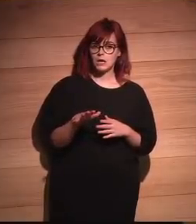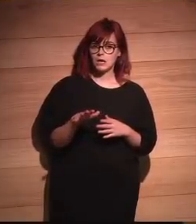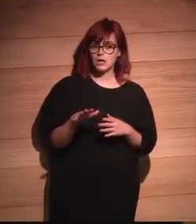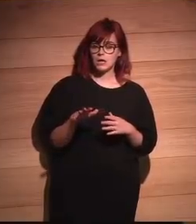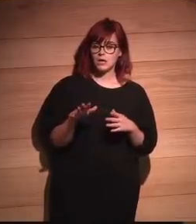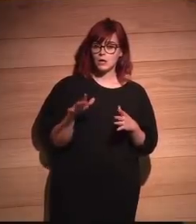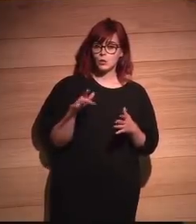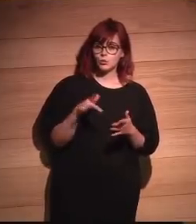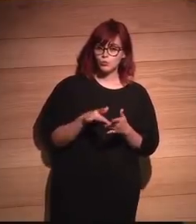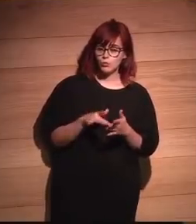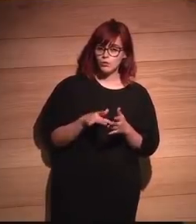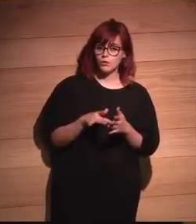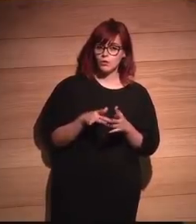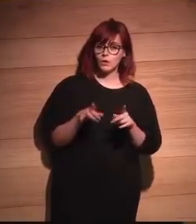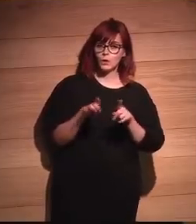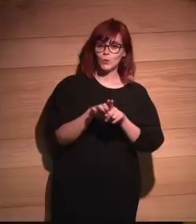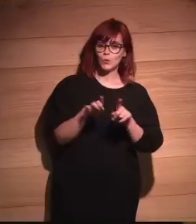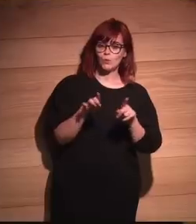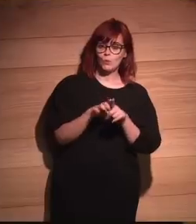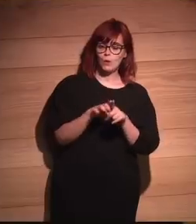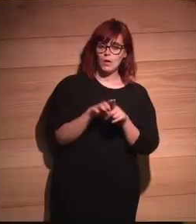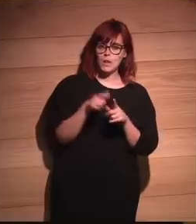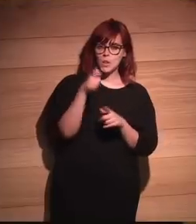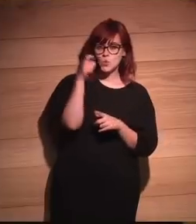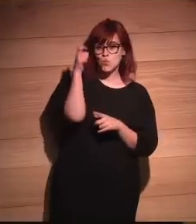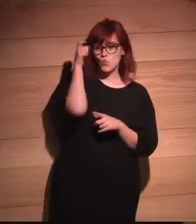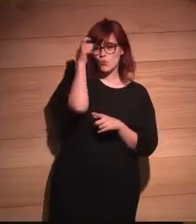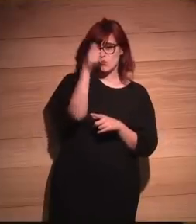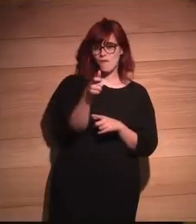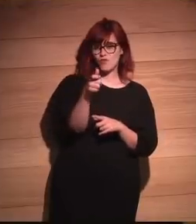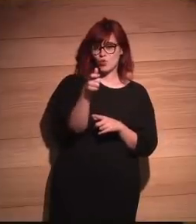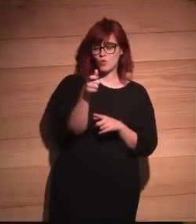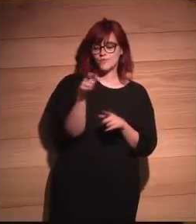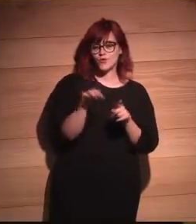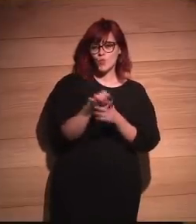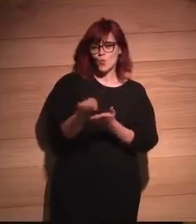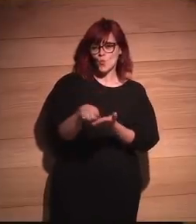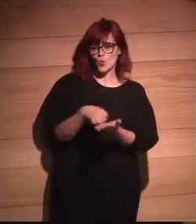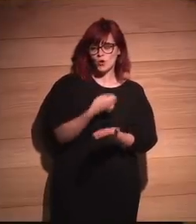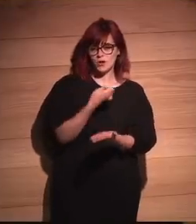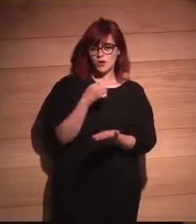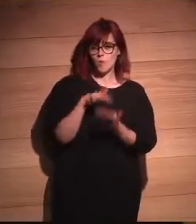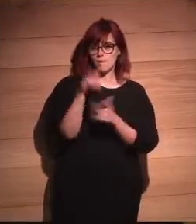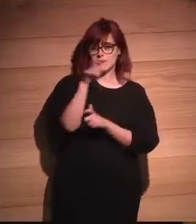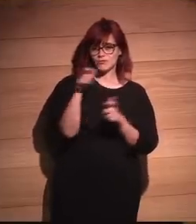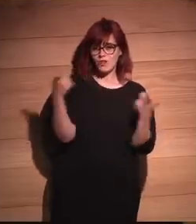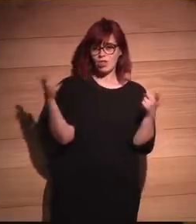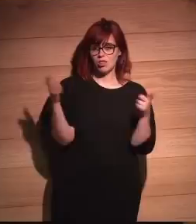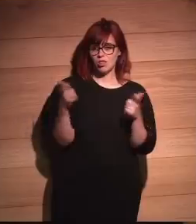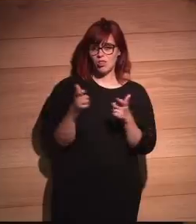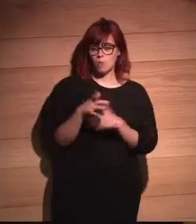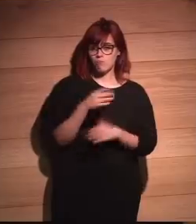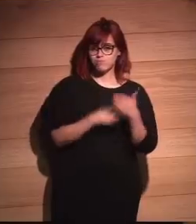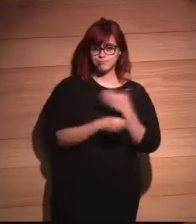están generando cada vez más pueblos fantasmas, porque la población se ha ido disminuyendo. La tasa